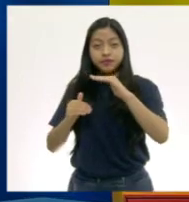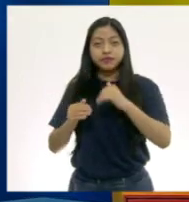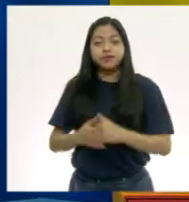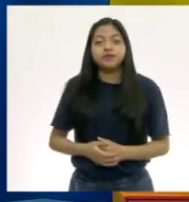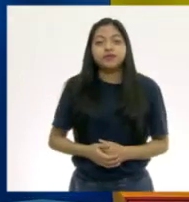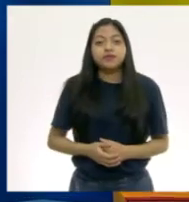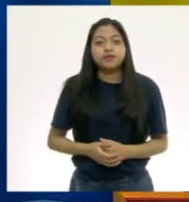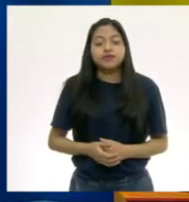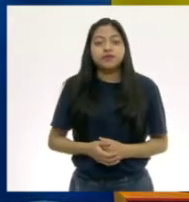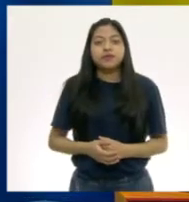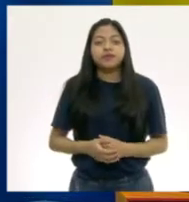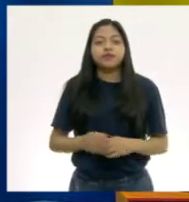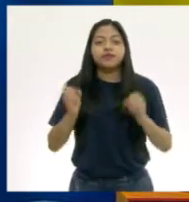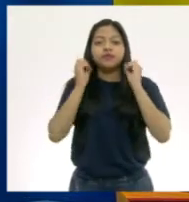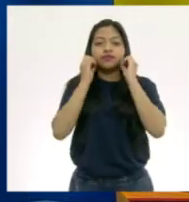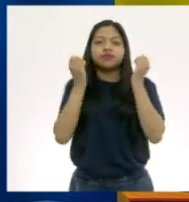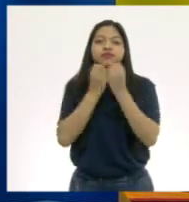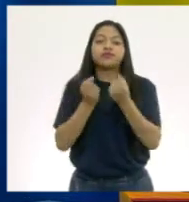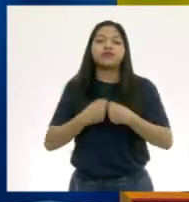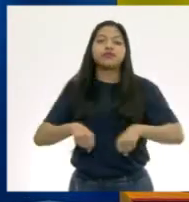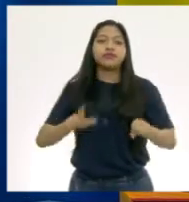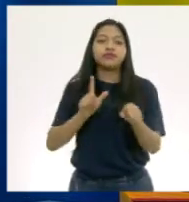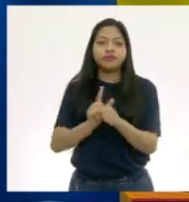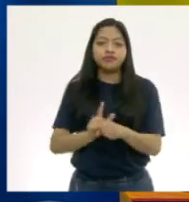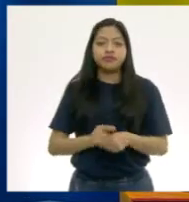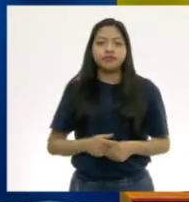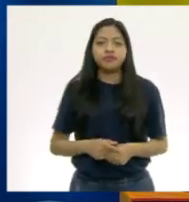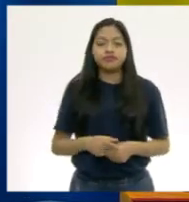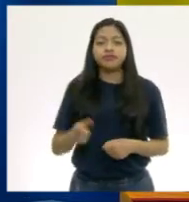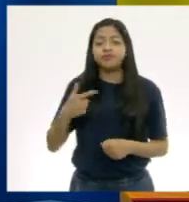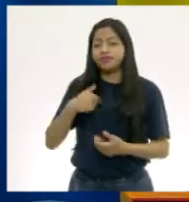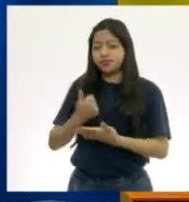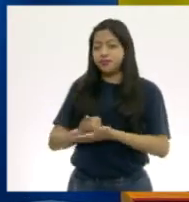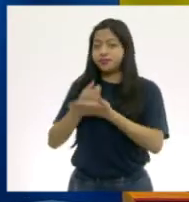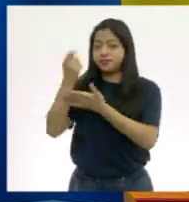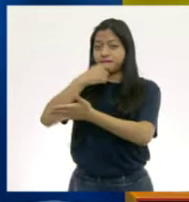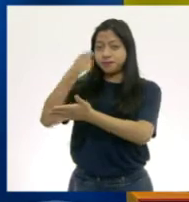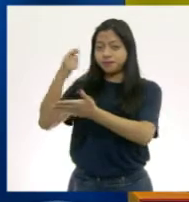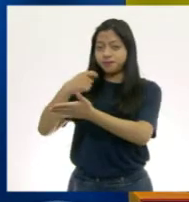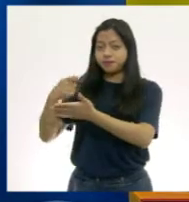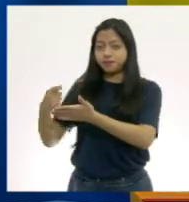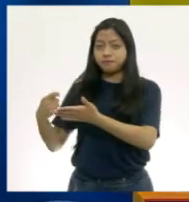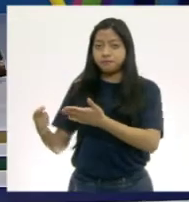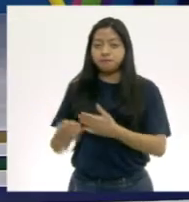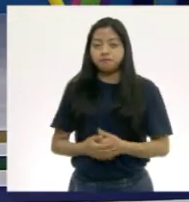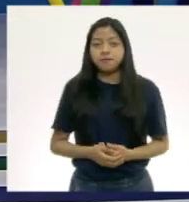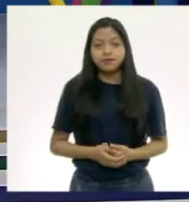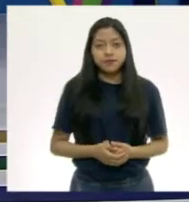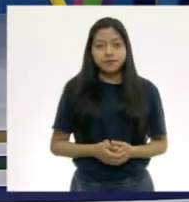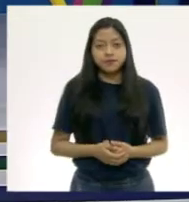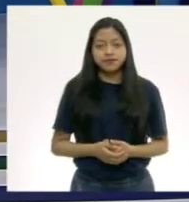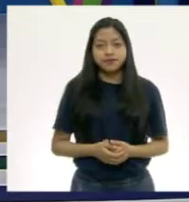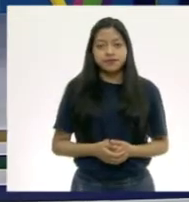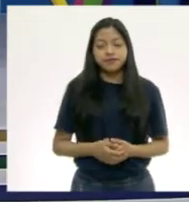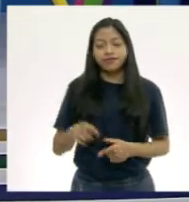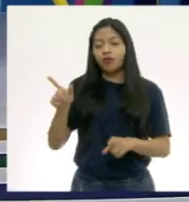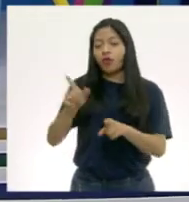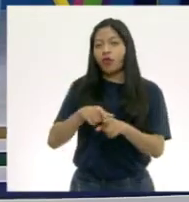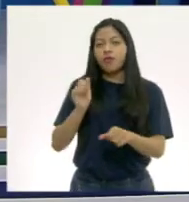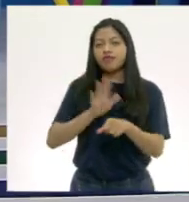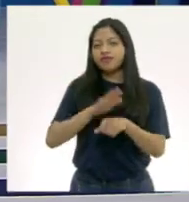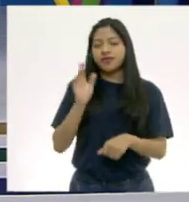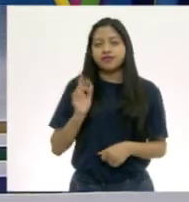social, administrativa, compuesta por, y si me ayudas ahorita a apuntarlo en el pizarrón, Claro que te lo sí. voy dictando. Sí. Escoge el color que más